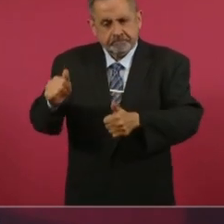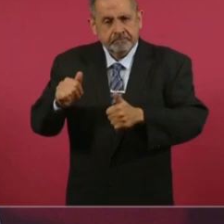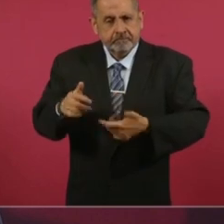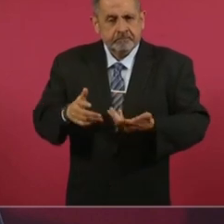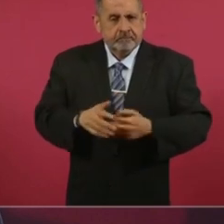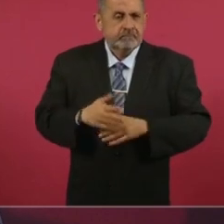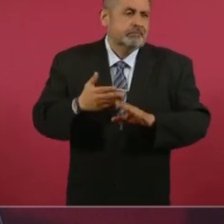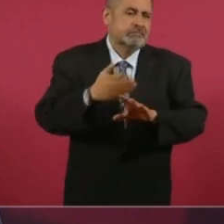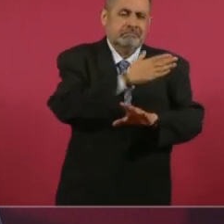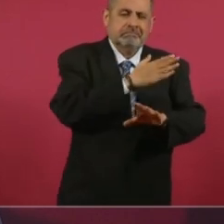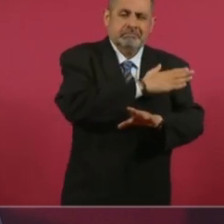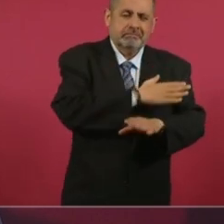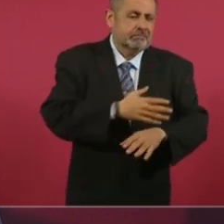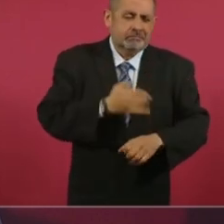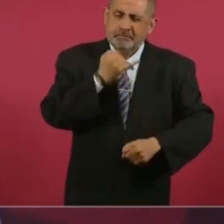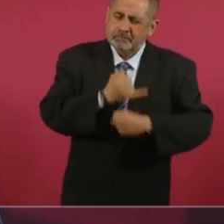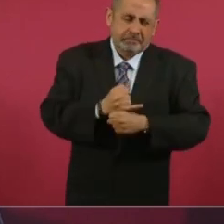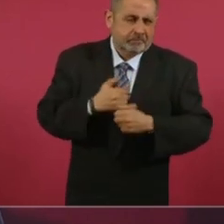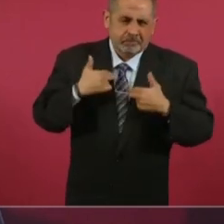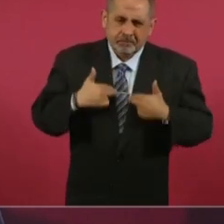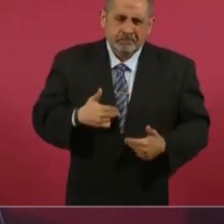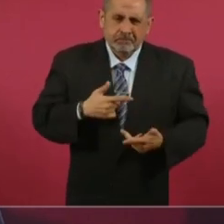inhumana e inmoral.